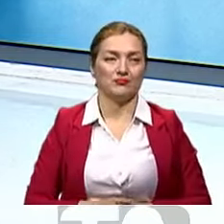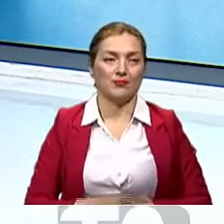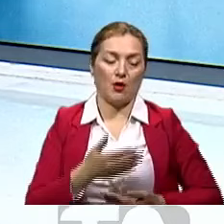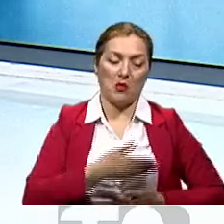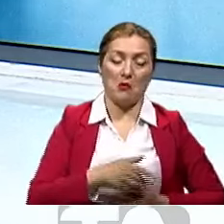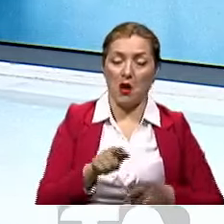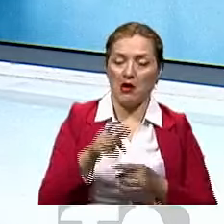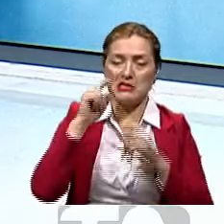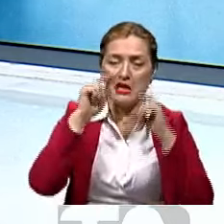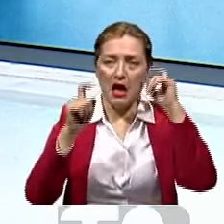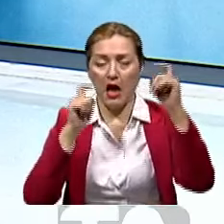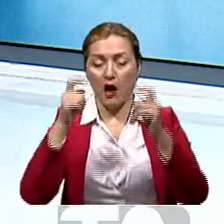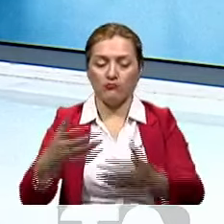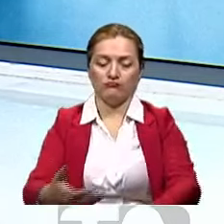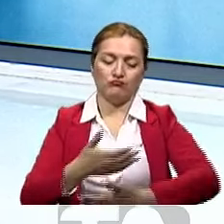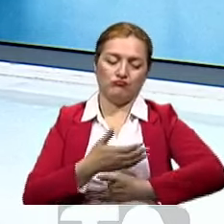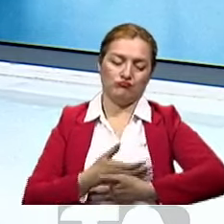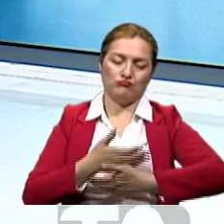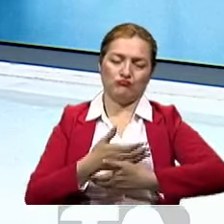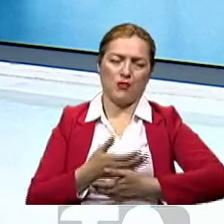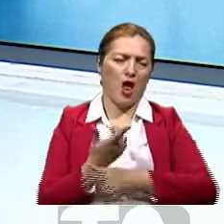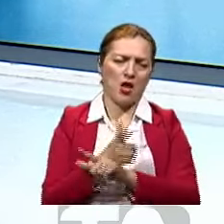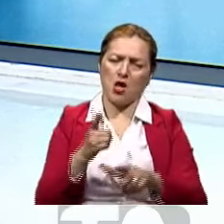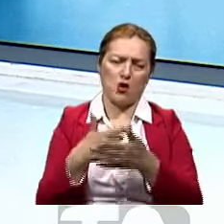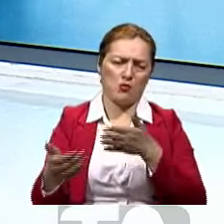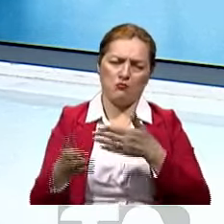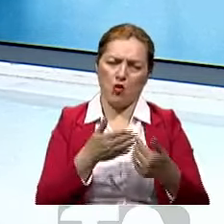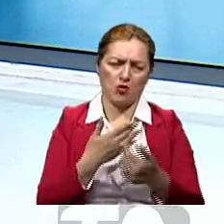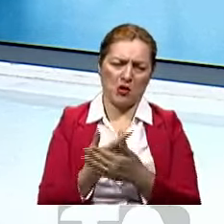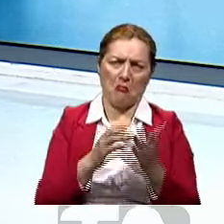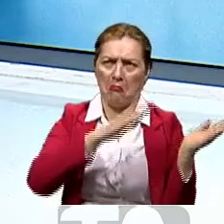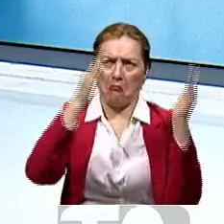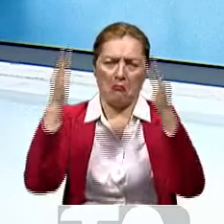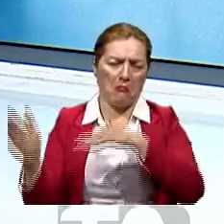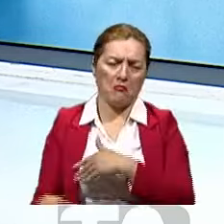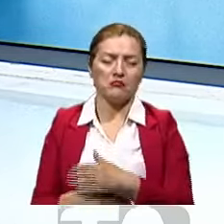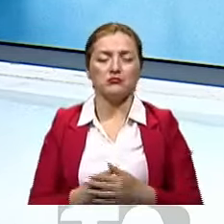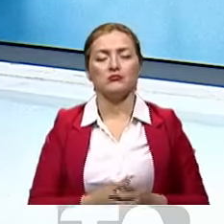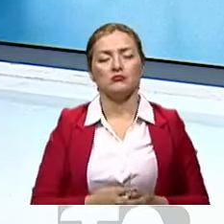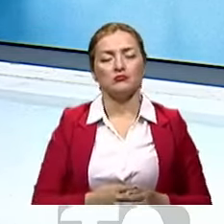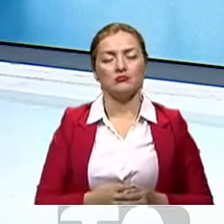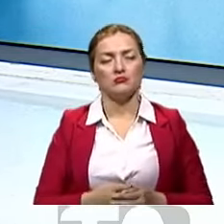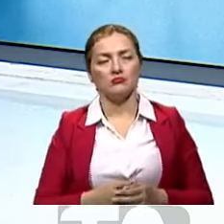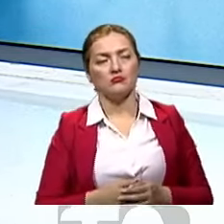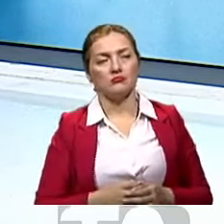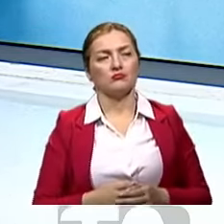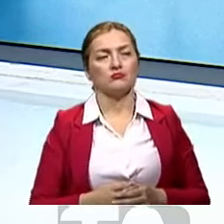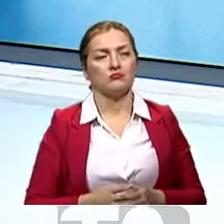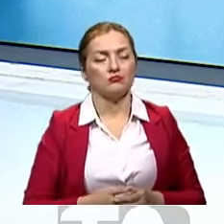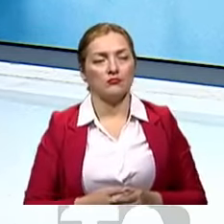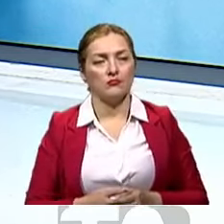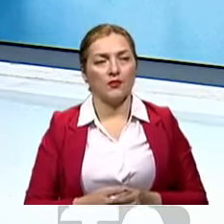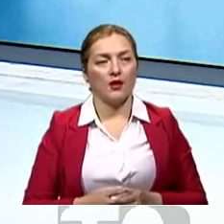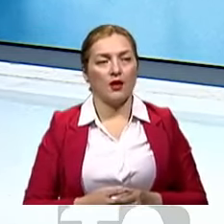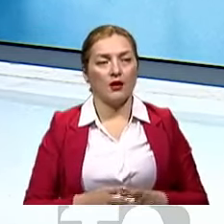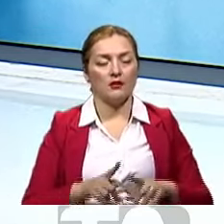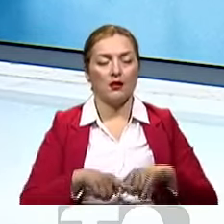que lo requieran, es decir, a libre demanda. Es importante explicar además que la leche varía de acuerdo a las necesidades del